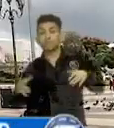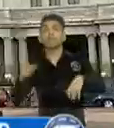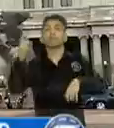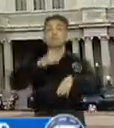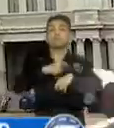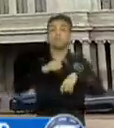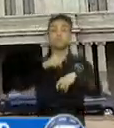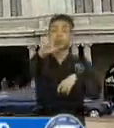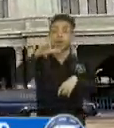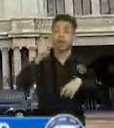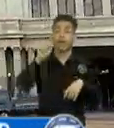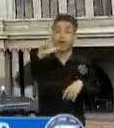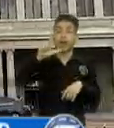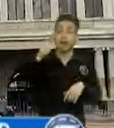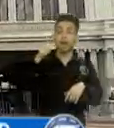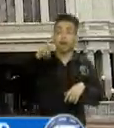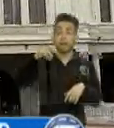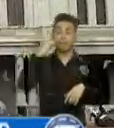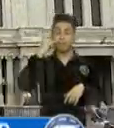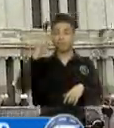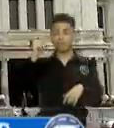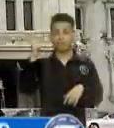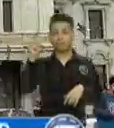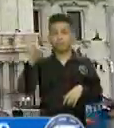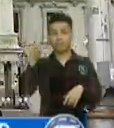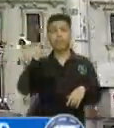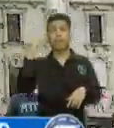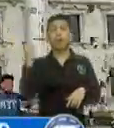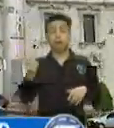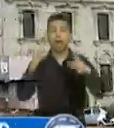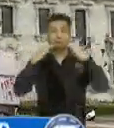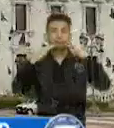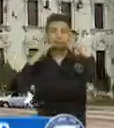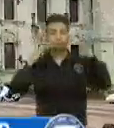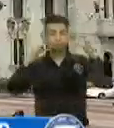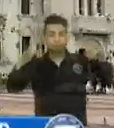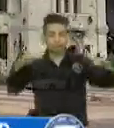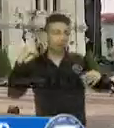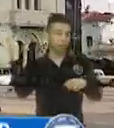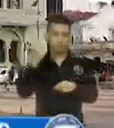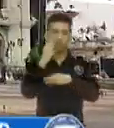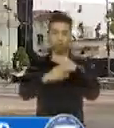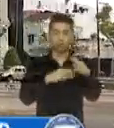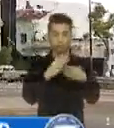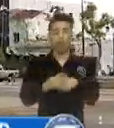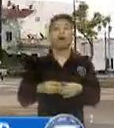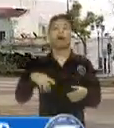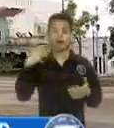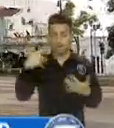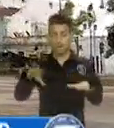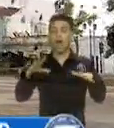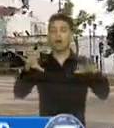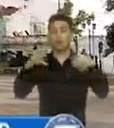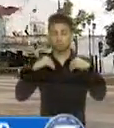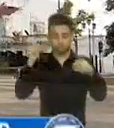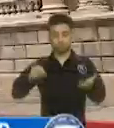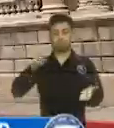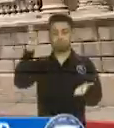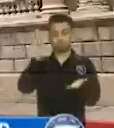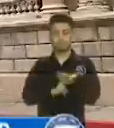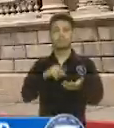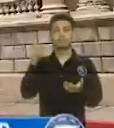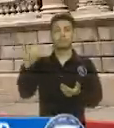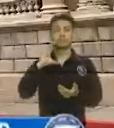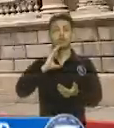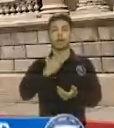que atraviesa el país por la pandemia mundial el cual fue ratificado por los diputados del congreso de la república el